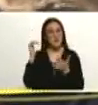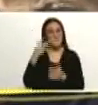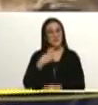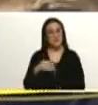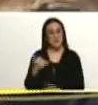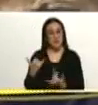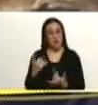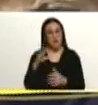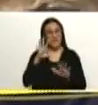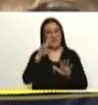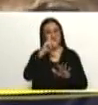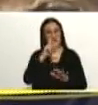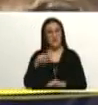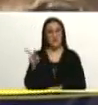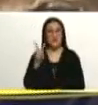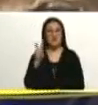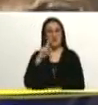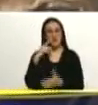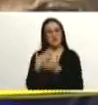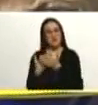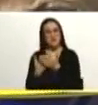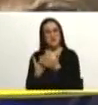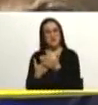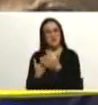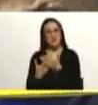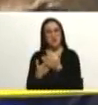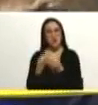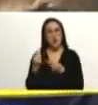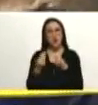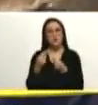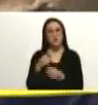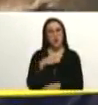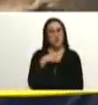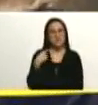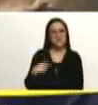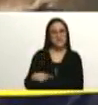años, he sido testigo de cómo China se ha convertido en